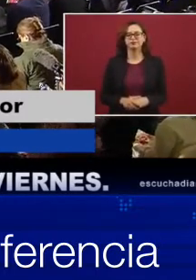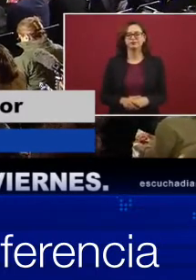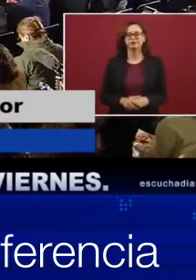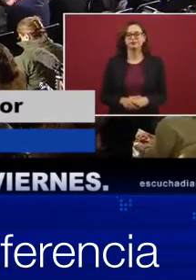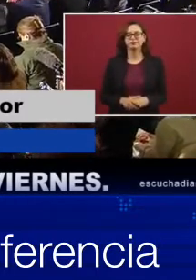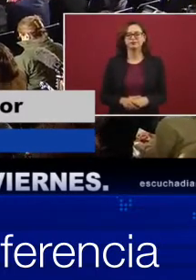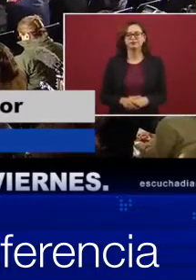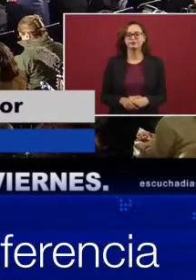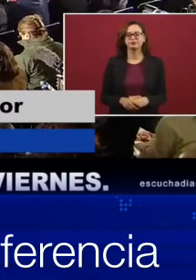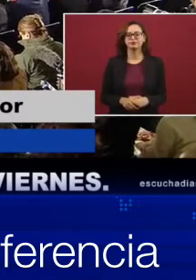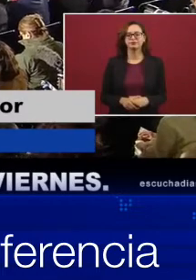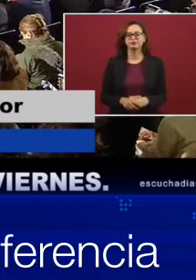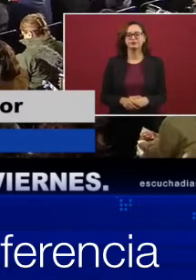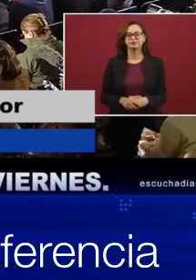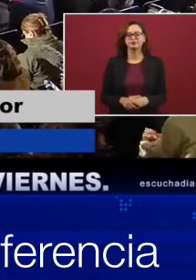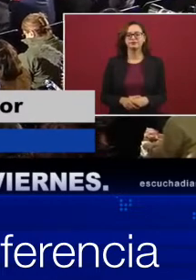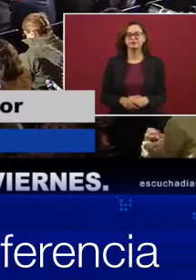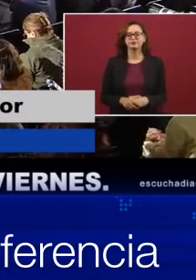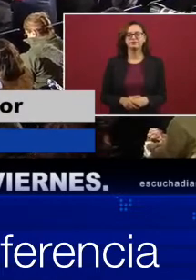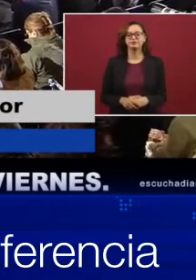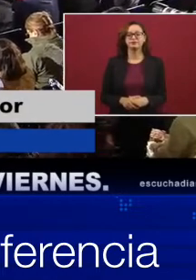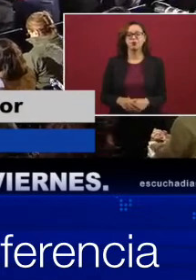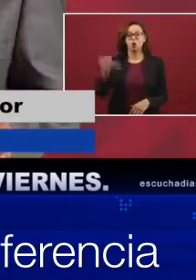conmemora, se recuerda